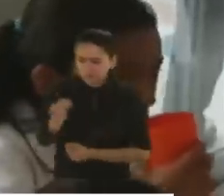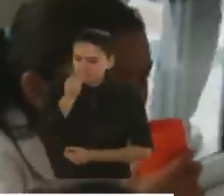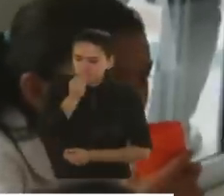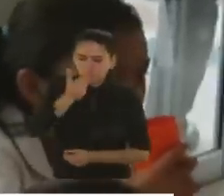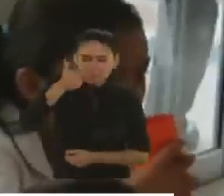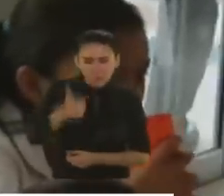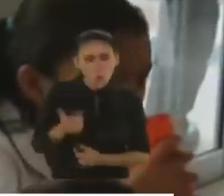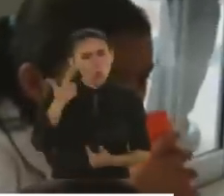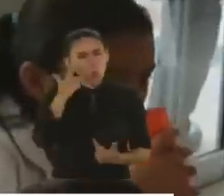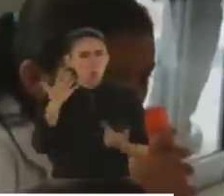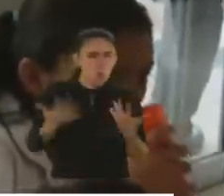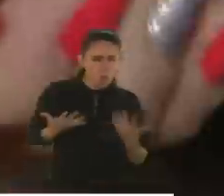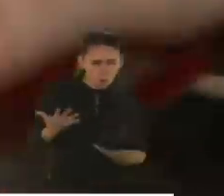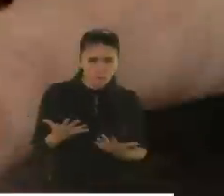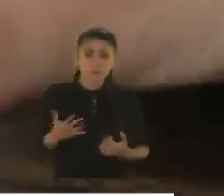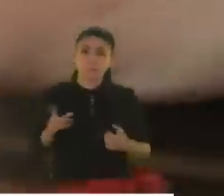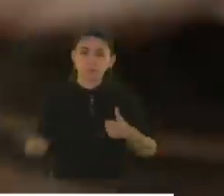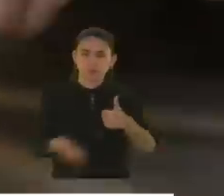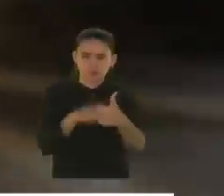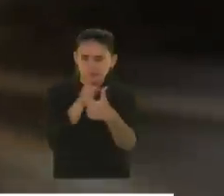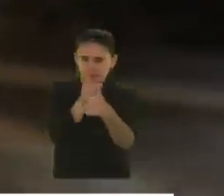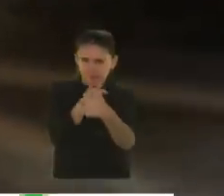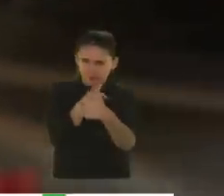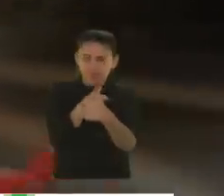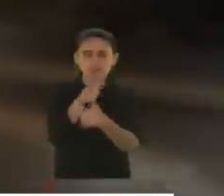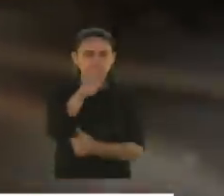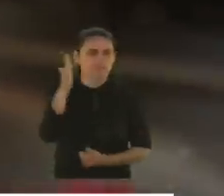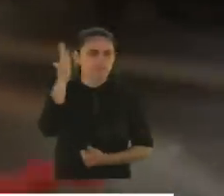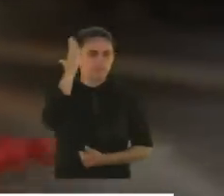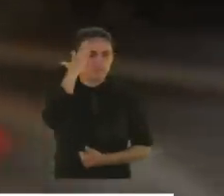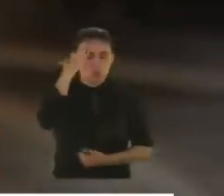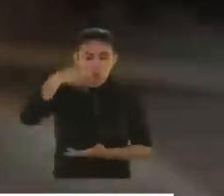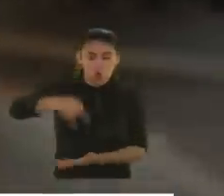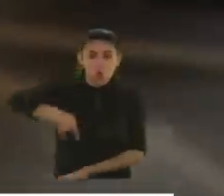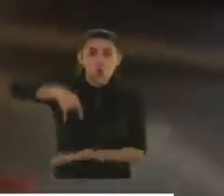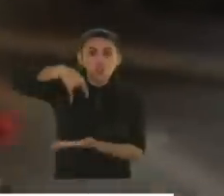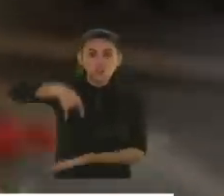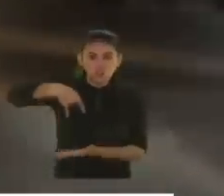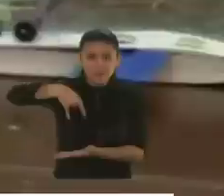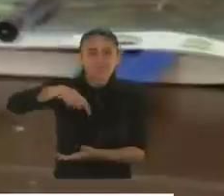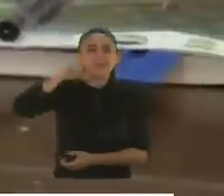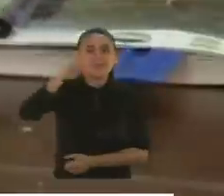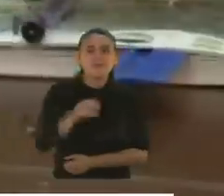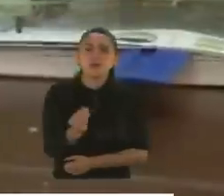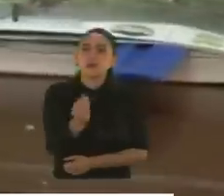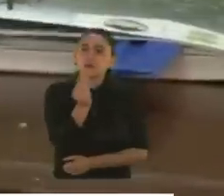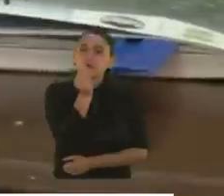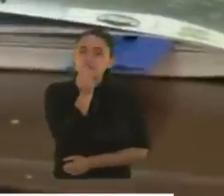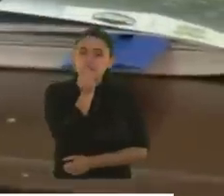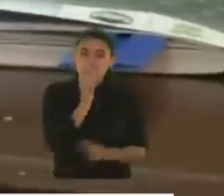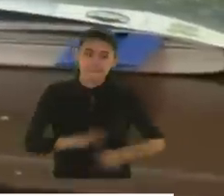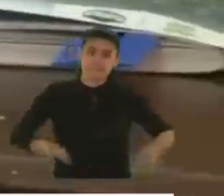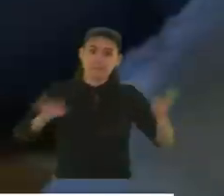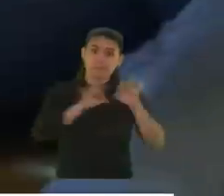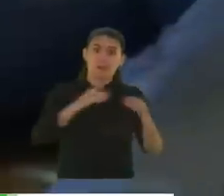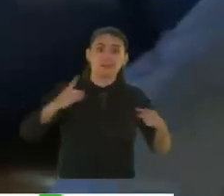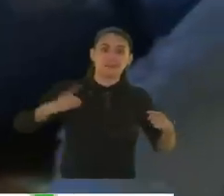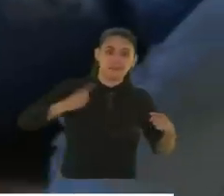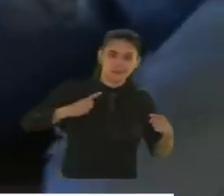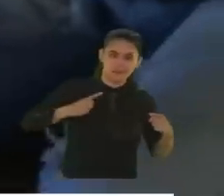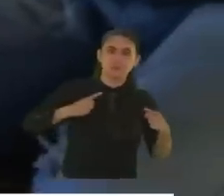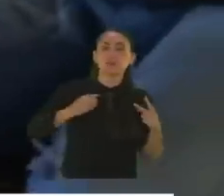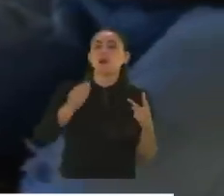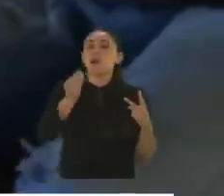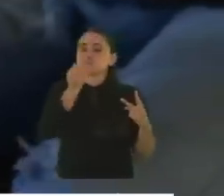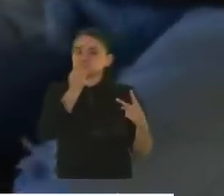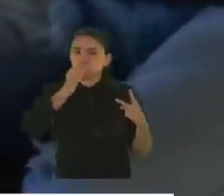nutricional que necesitan. Por eso, primero, lo importante es saber que la lonchera o el snack es una alimentación secundaria y, por tanto, a veces por